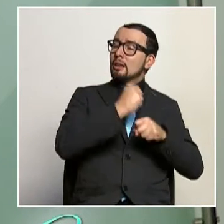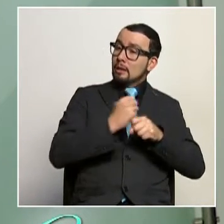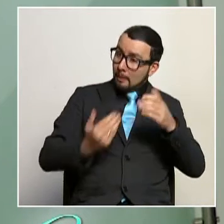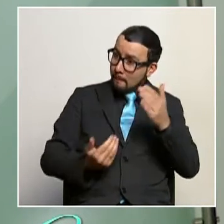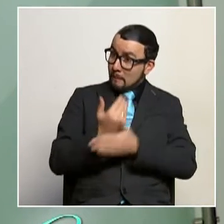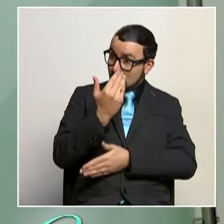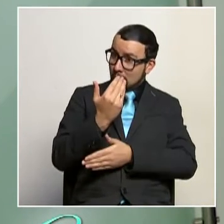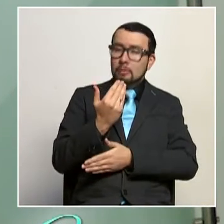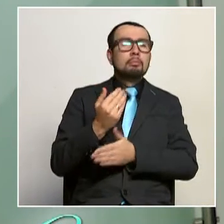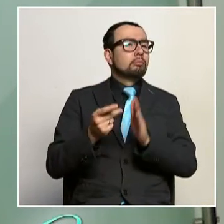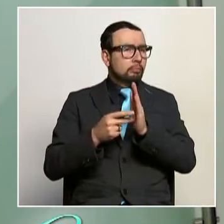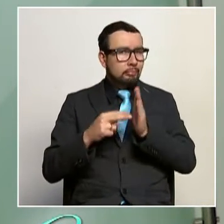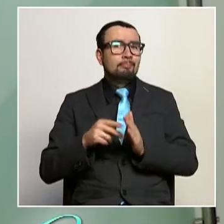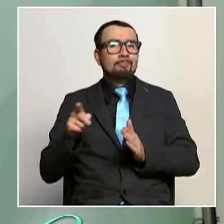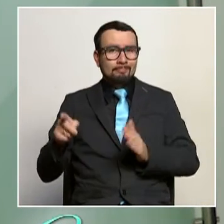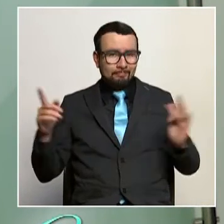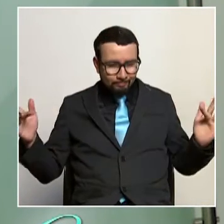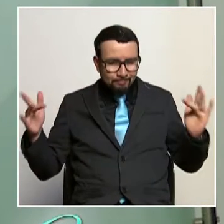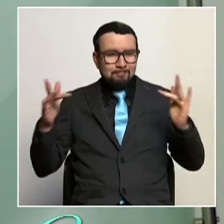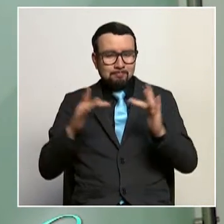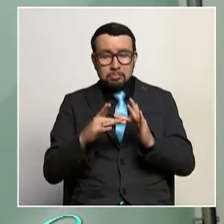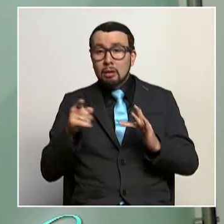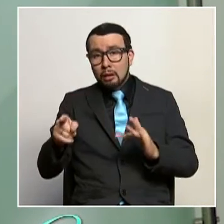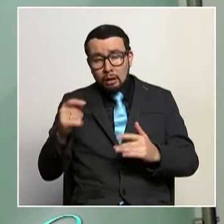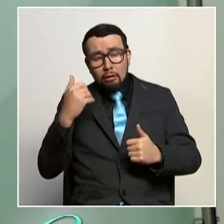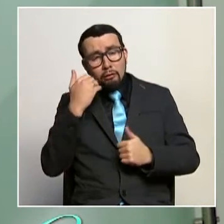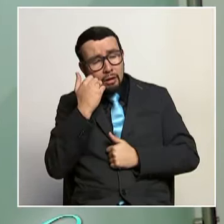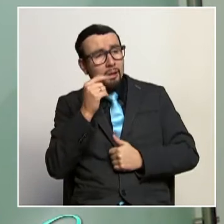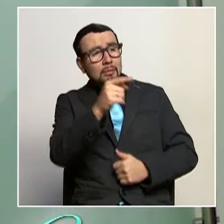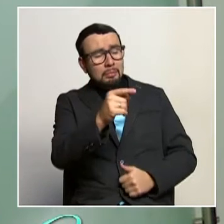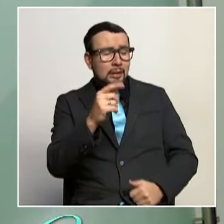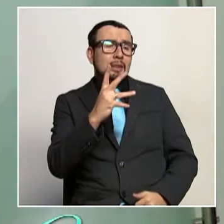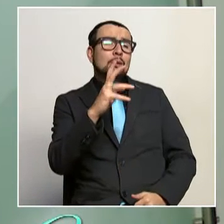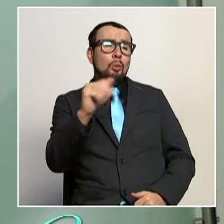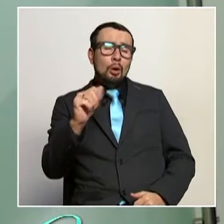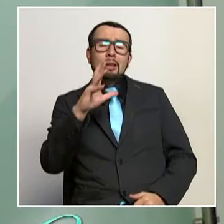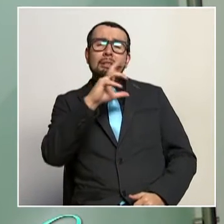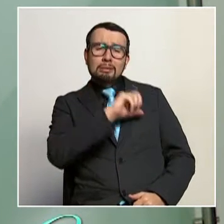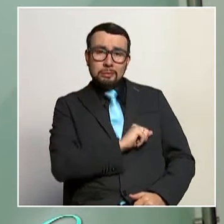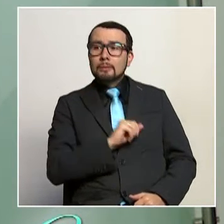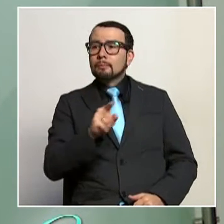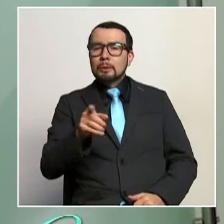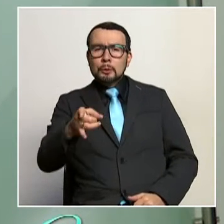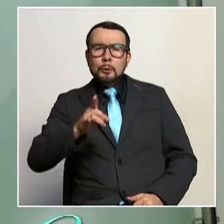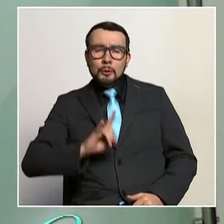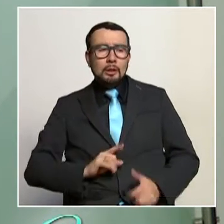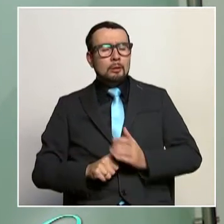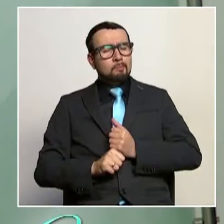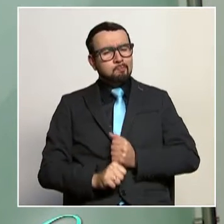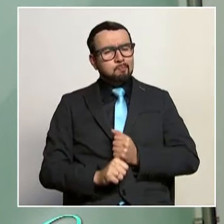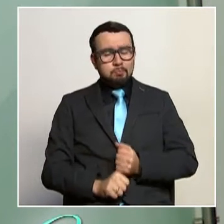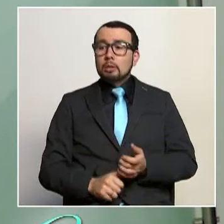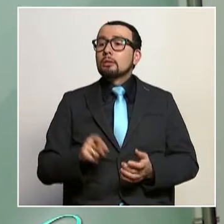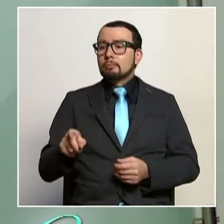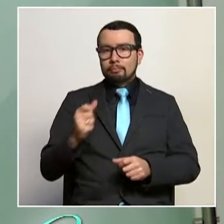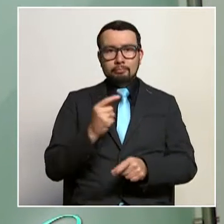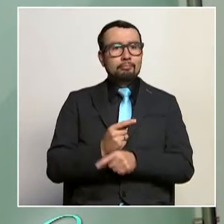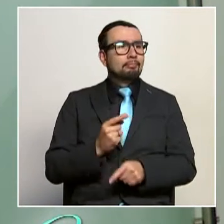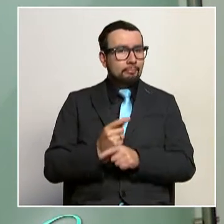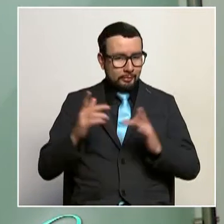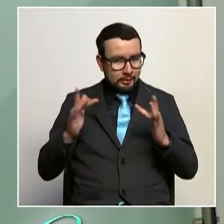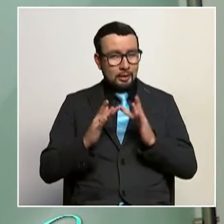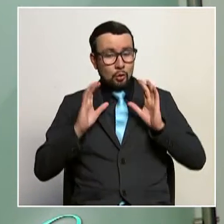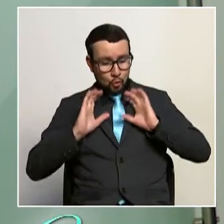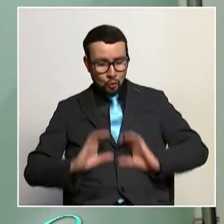hay una ligazón bajo el punto de vista de la medicina tradicional china entre lo que usted está sintiendo y cómo lo está somatizando a nivel